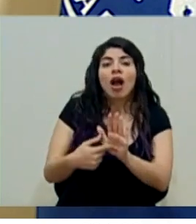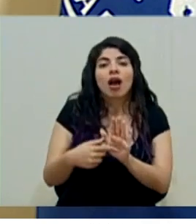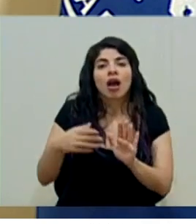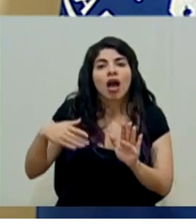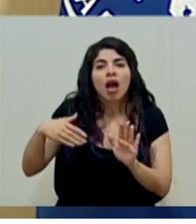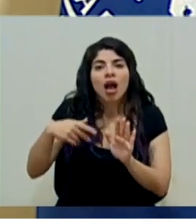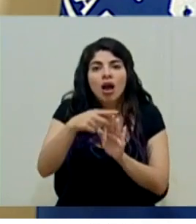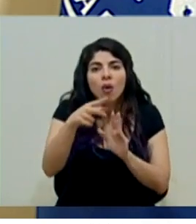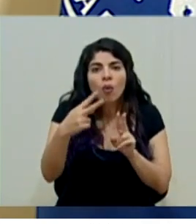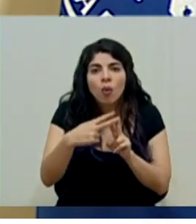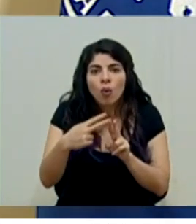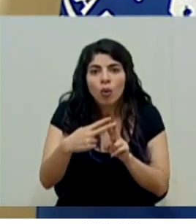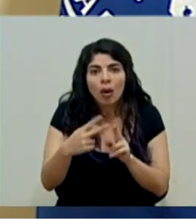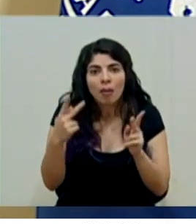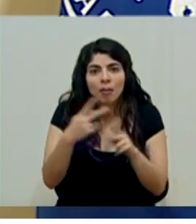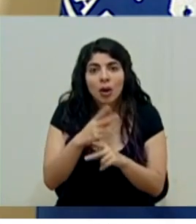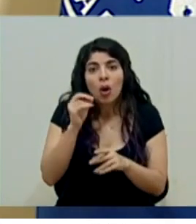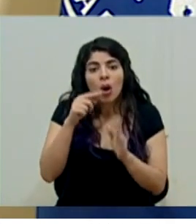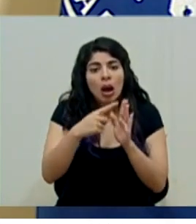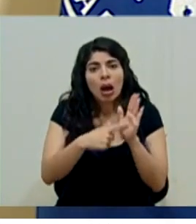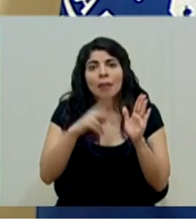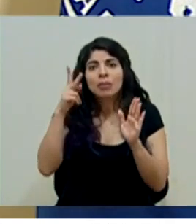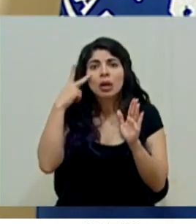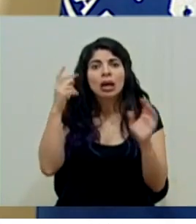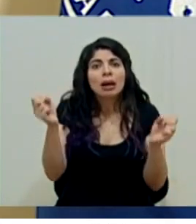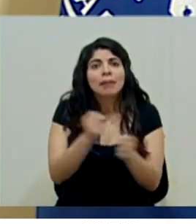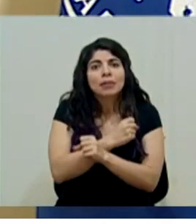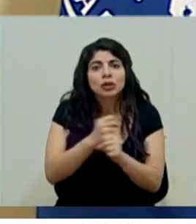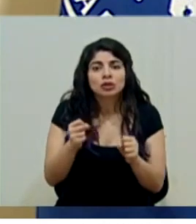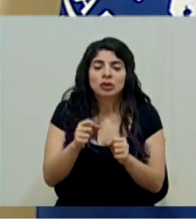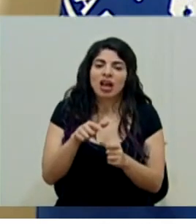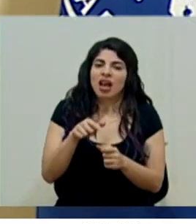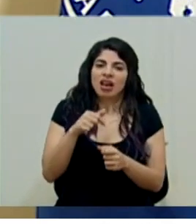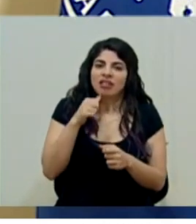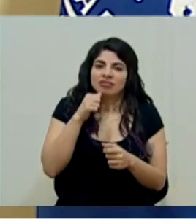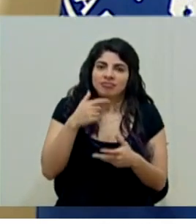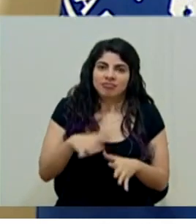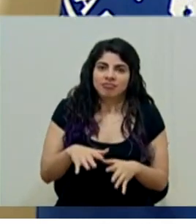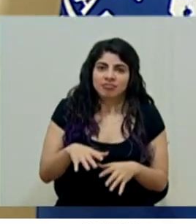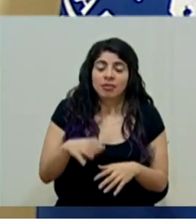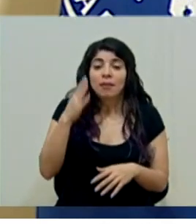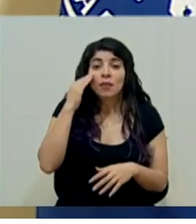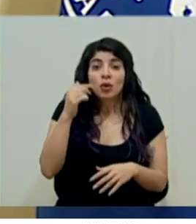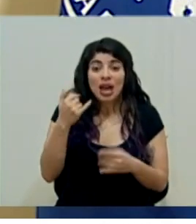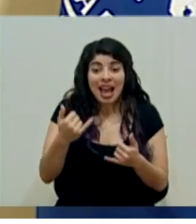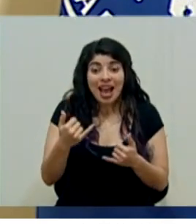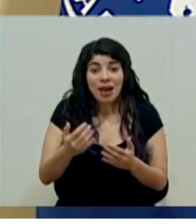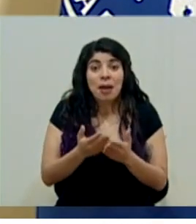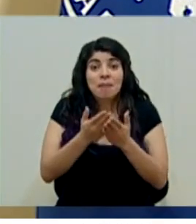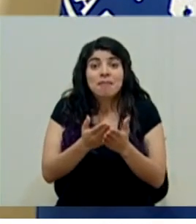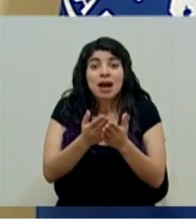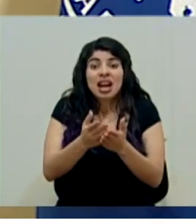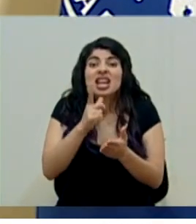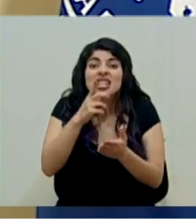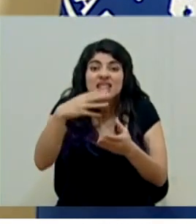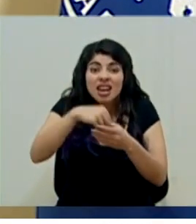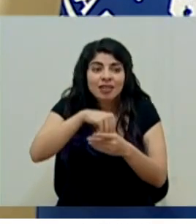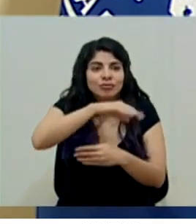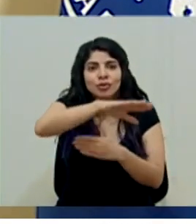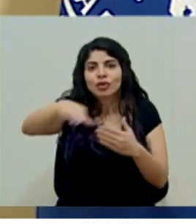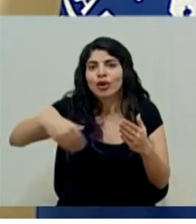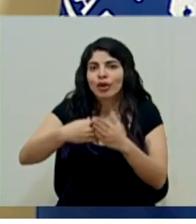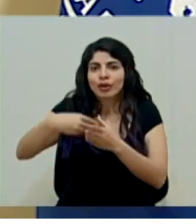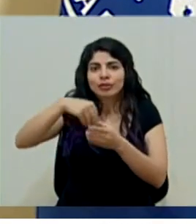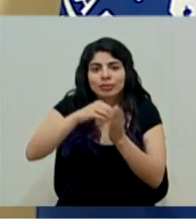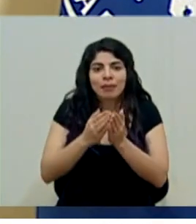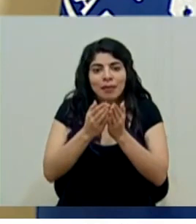conocer antes, o peor aún, no es políticamente viable. Porque aquí, literalmente en este barco vamos todos, y no